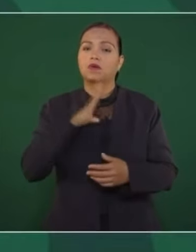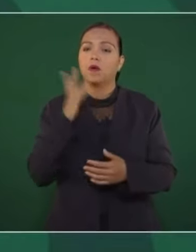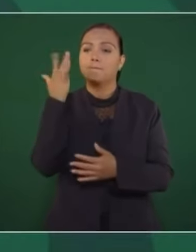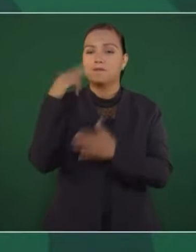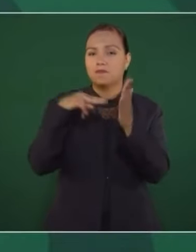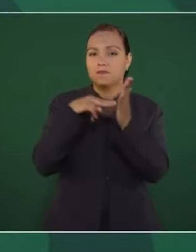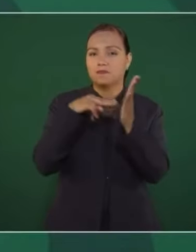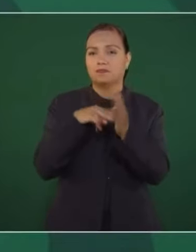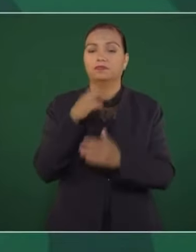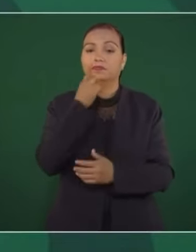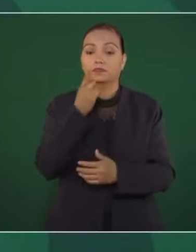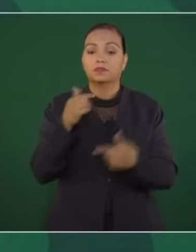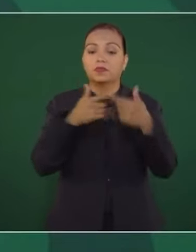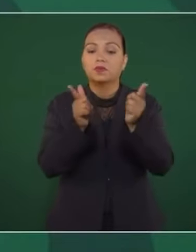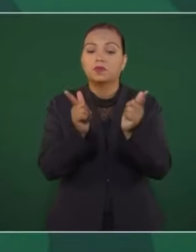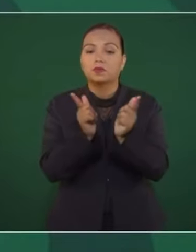general,